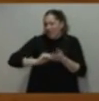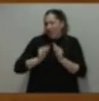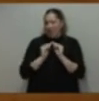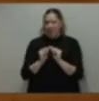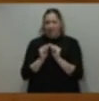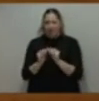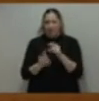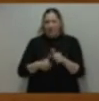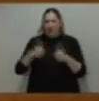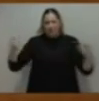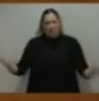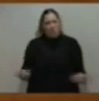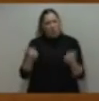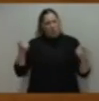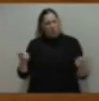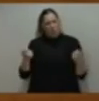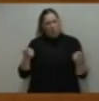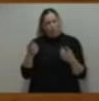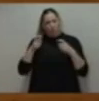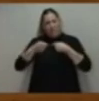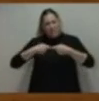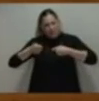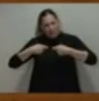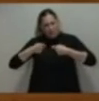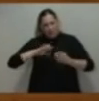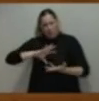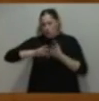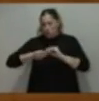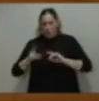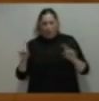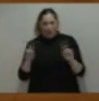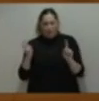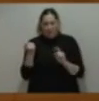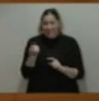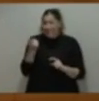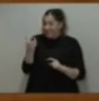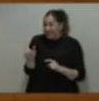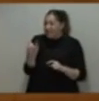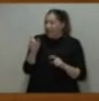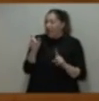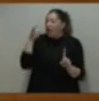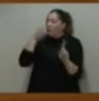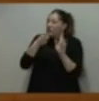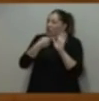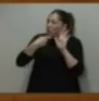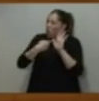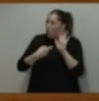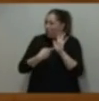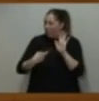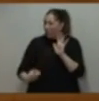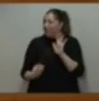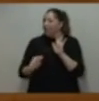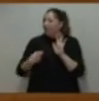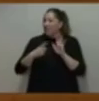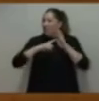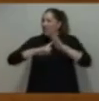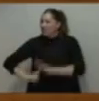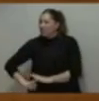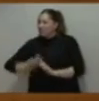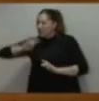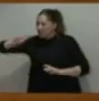de establecimientos que no apliquen esa tasa para corregir de alguna manera una de las múltiples